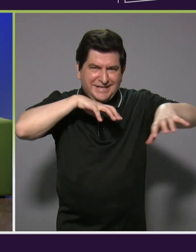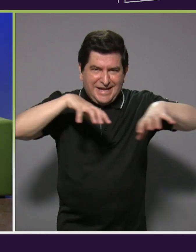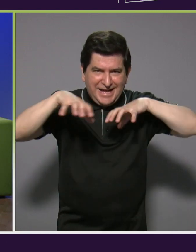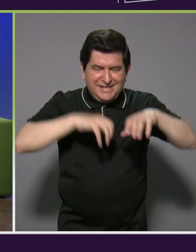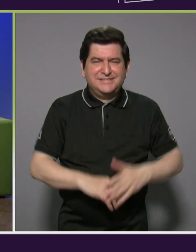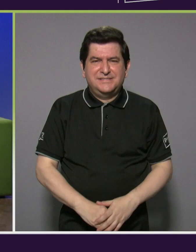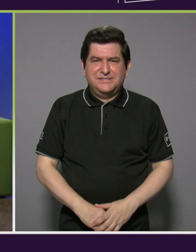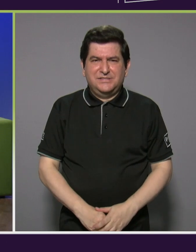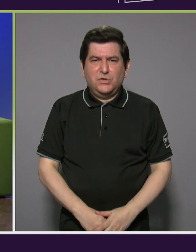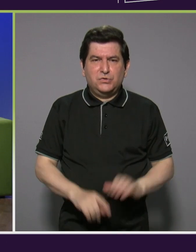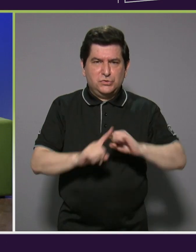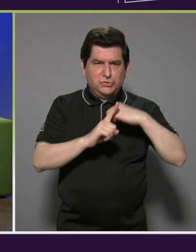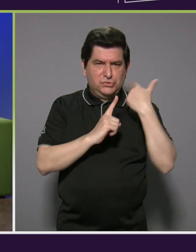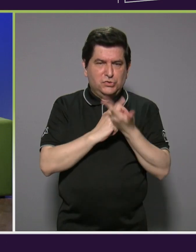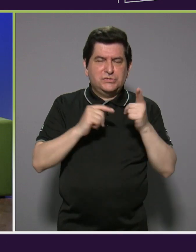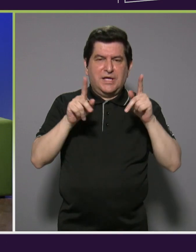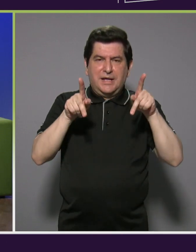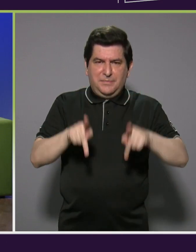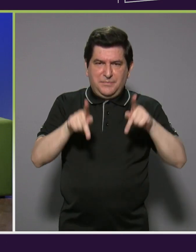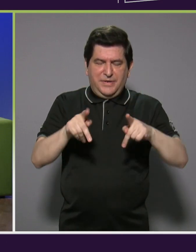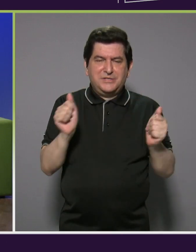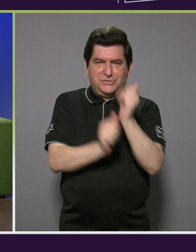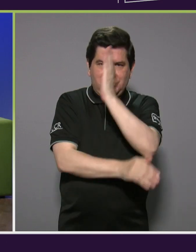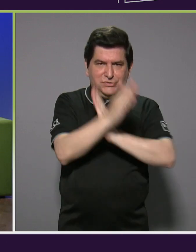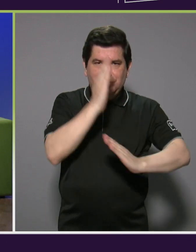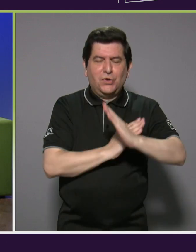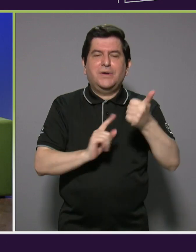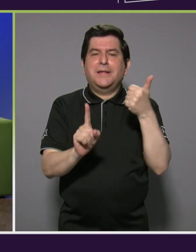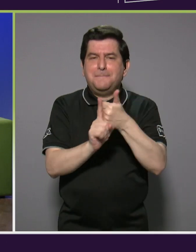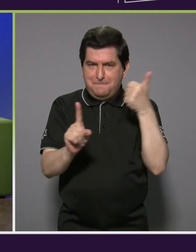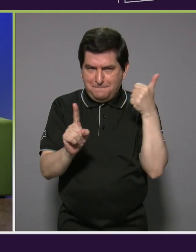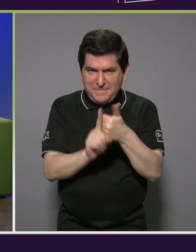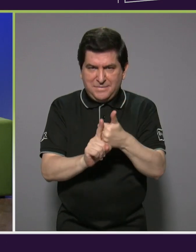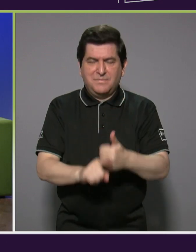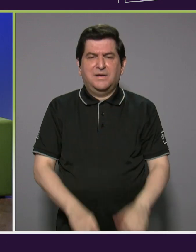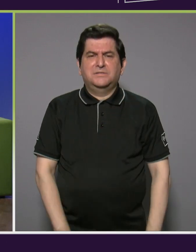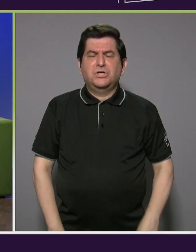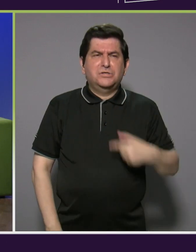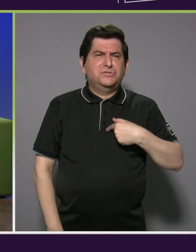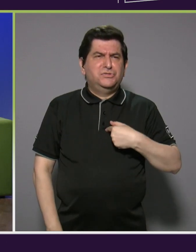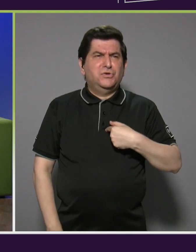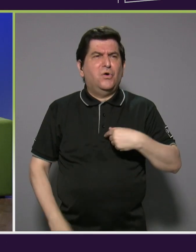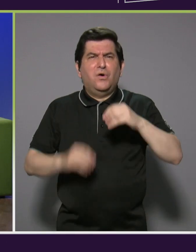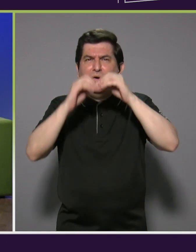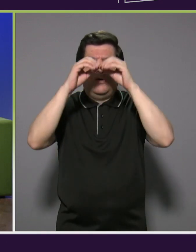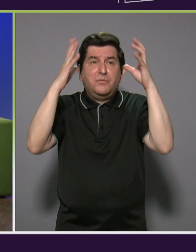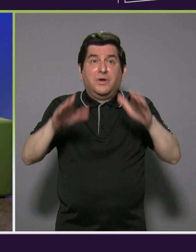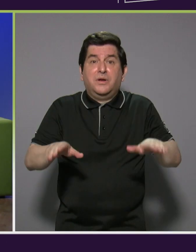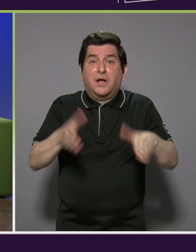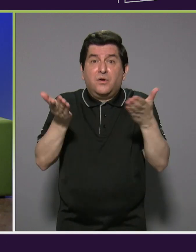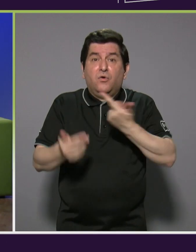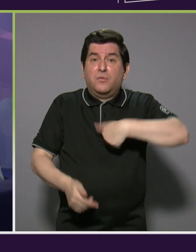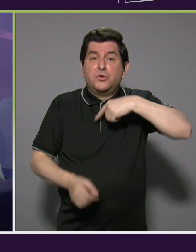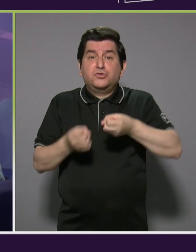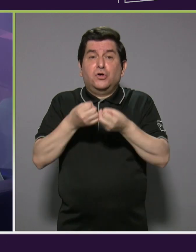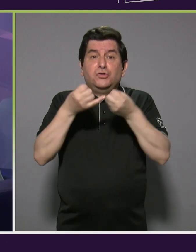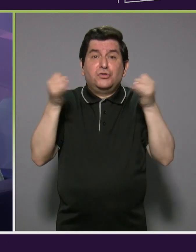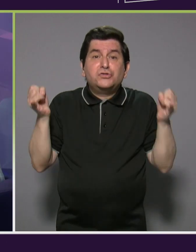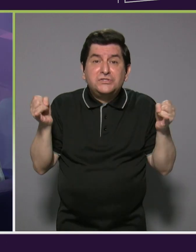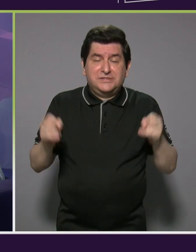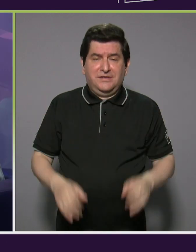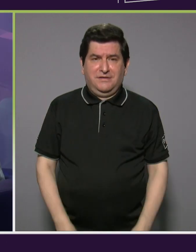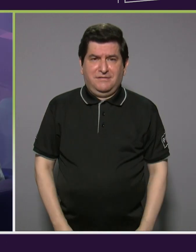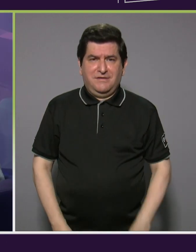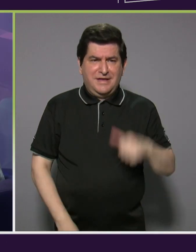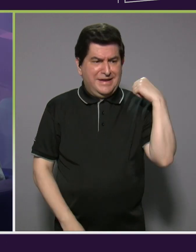a los movimientos sociales de las mismas personas con discapacidad. Claro, por supuesto. Yo no me imagino cómo estaríamos hoy si no hubiesen, o sea,